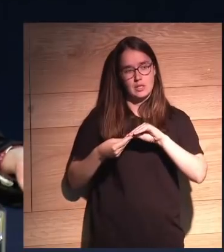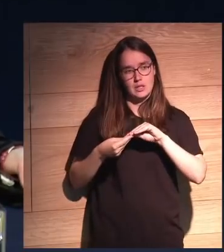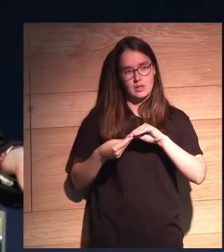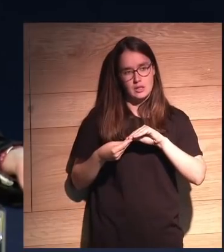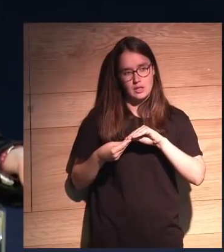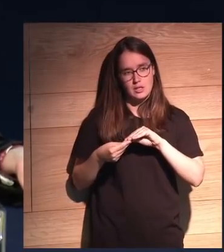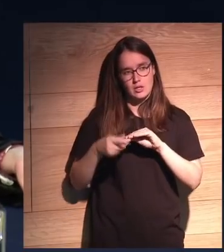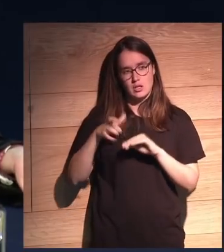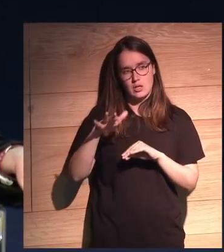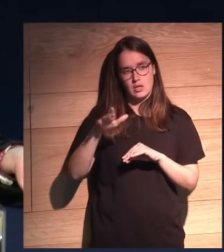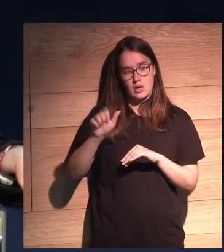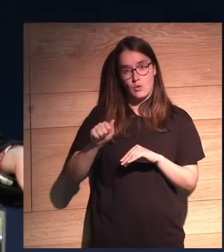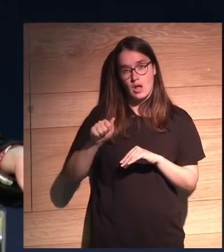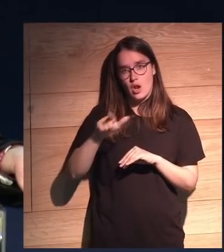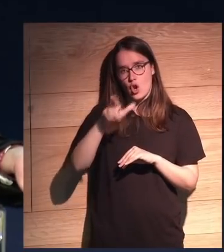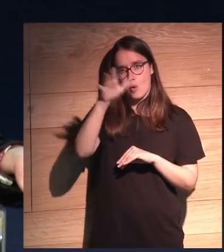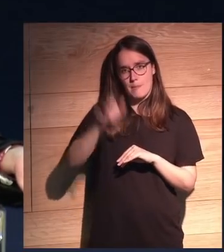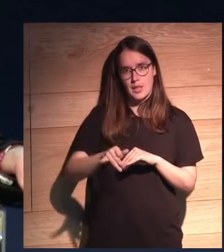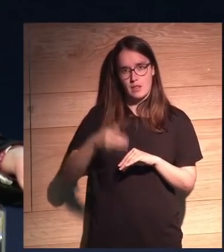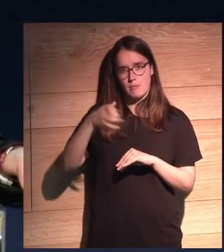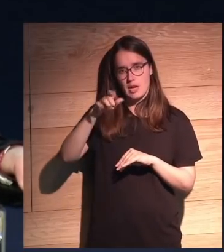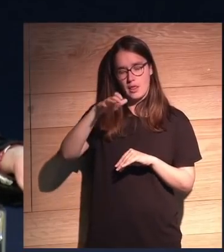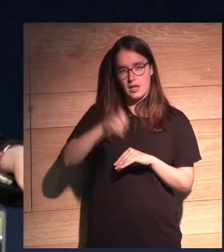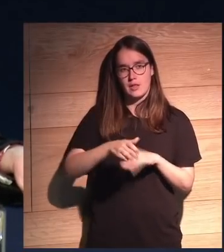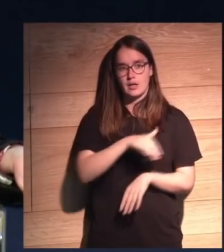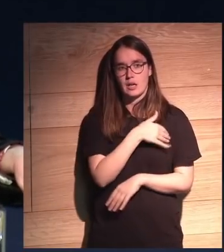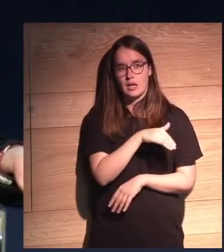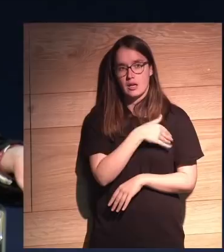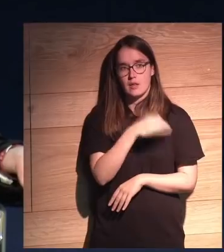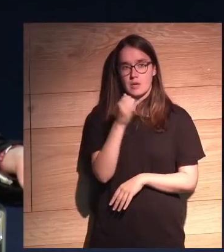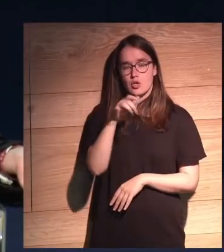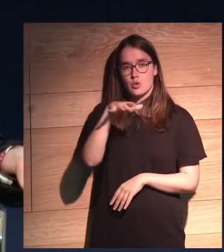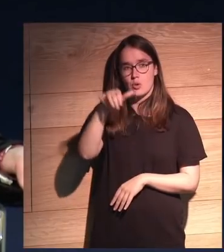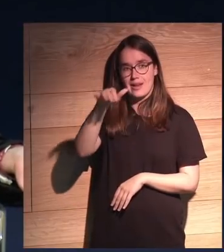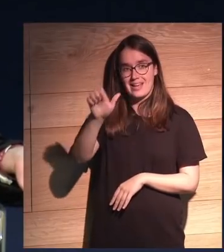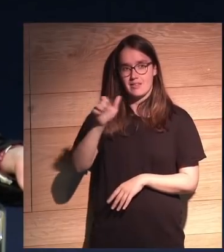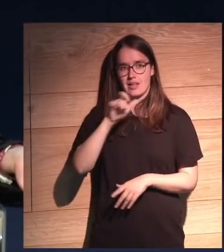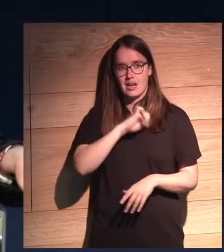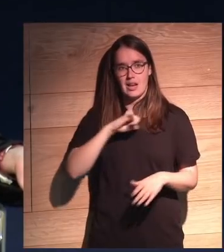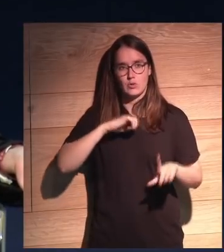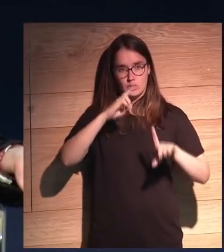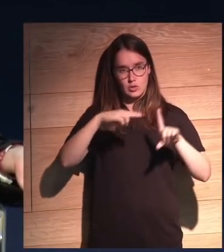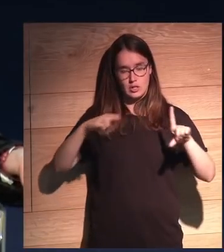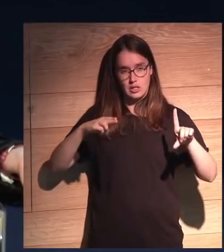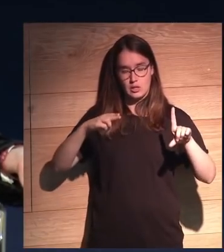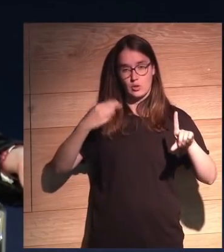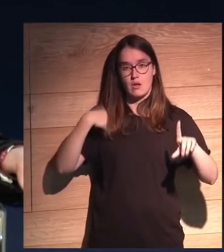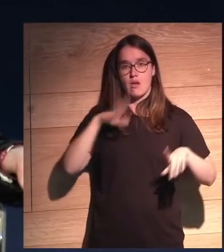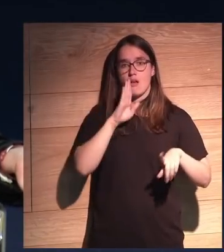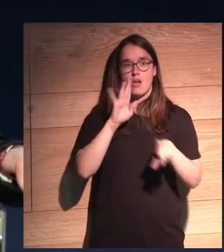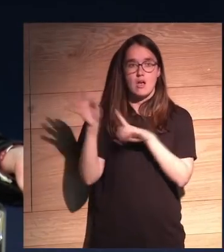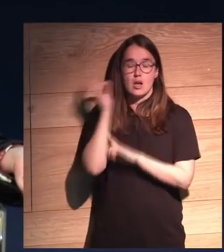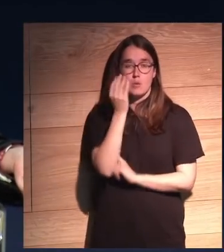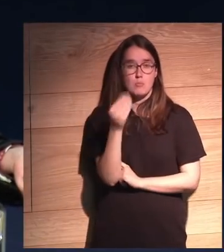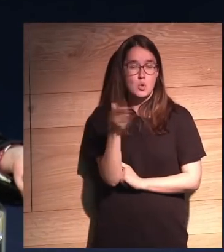interpretación que hace Laura López Balza de la Academia Julian, del autorretrato de Marie Bashkirtsev, que murió